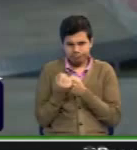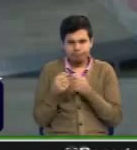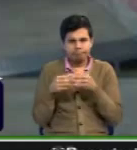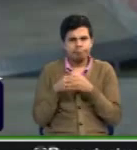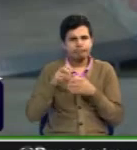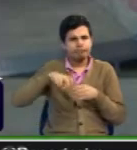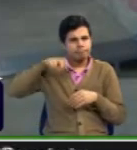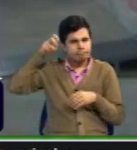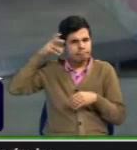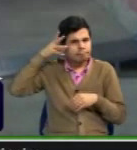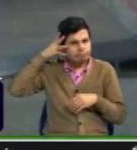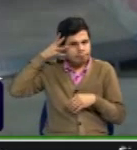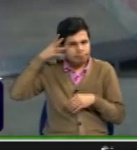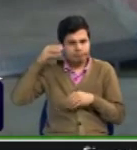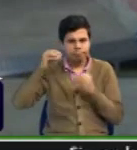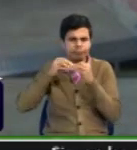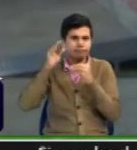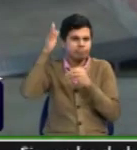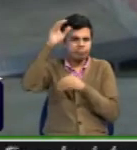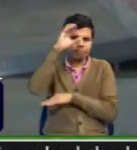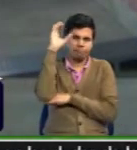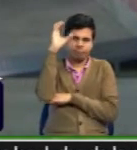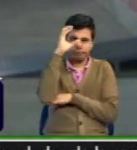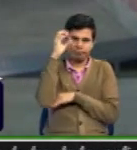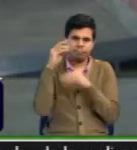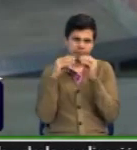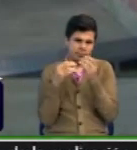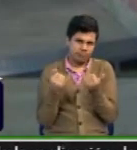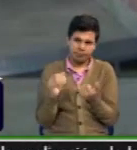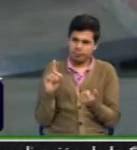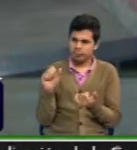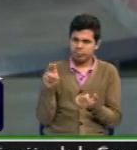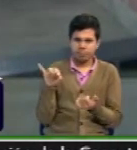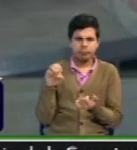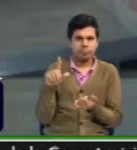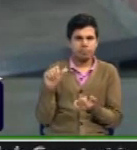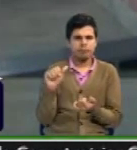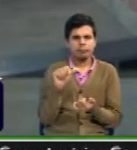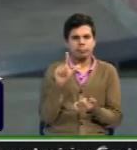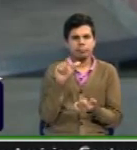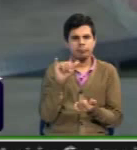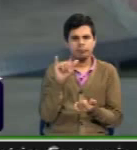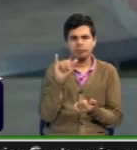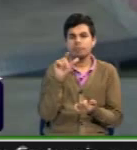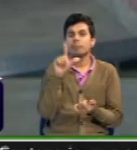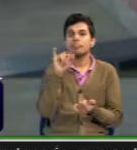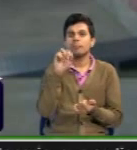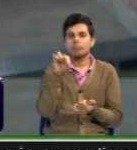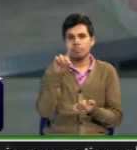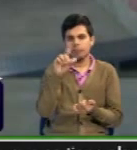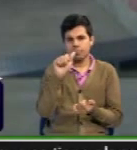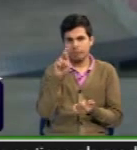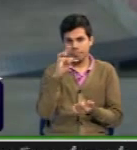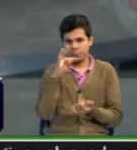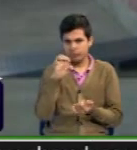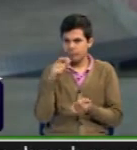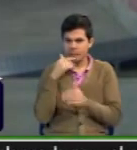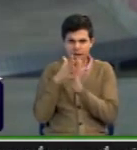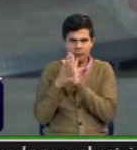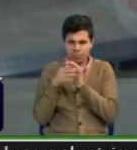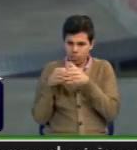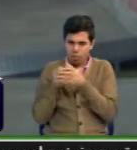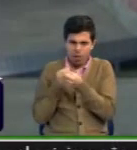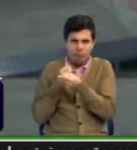y posteriormente Selección Colombia, así como el día de hoy tenemos a Daniela Lindarte. Entonces, pues esta copa es muy importante, ya se llevó a cabo